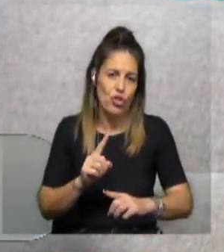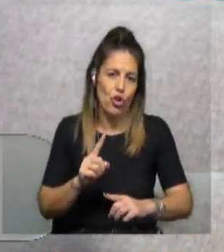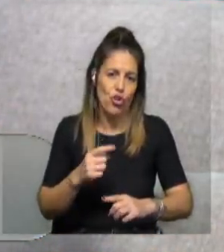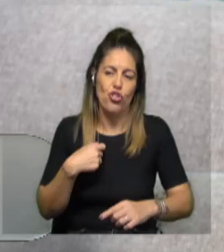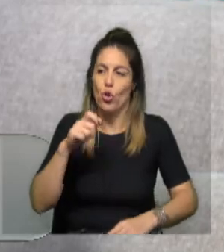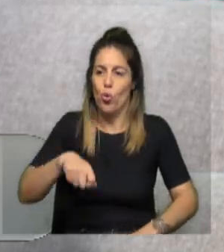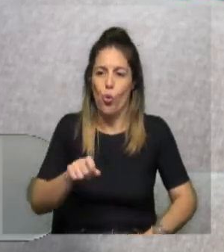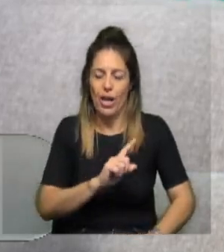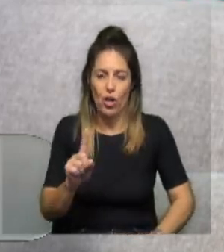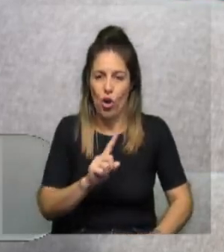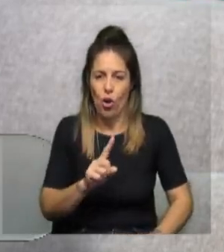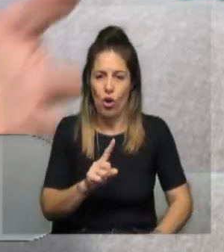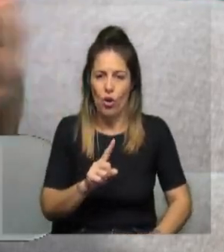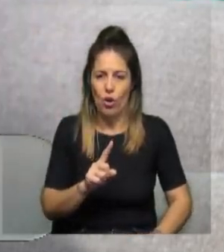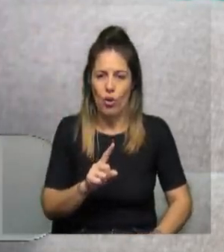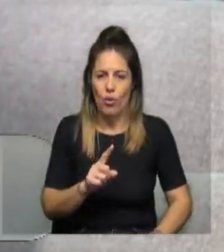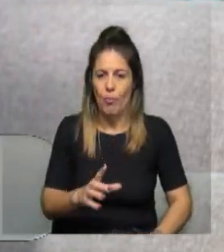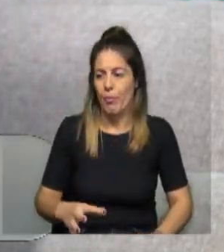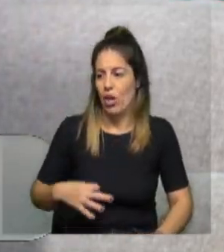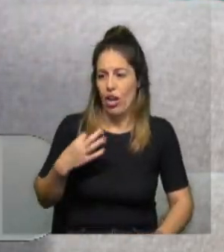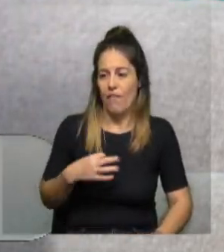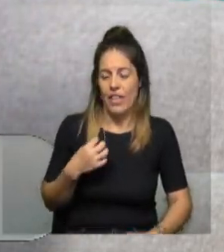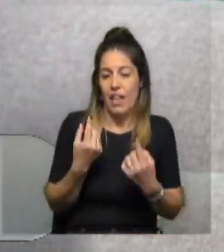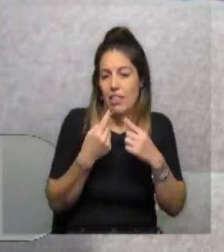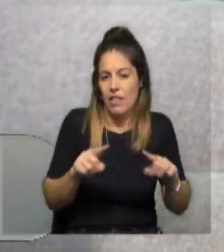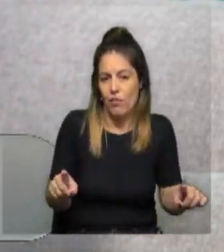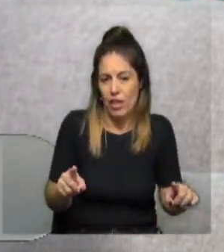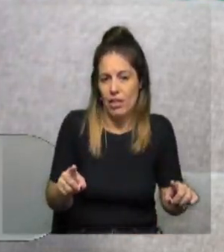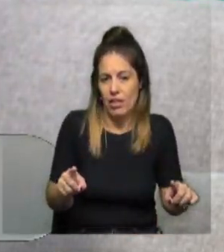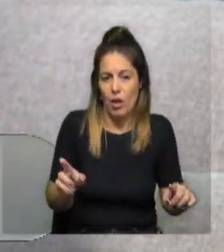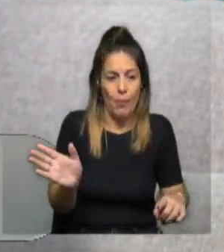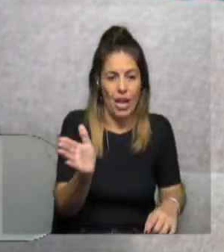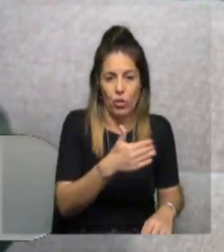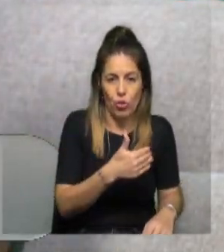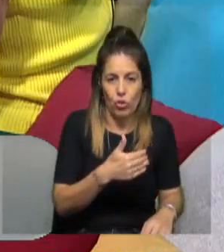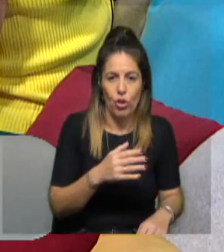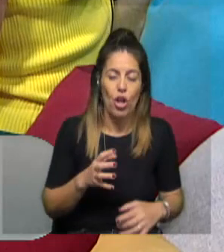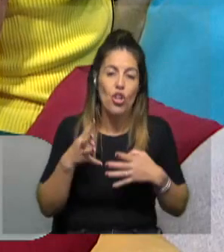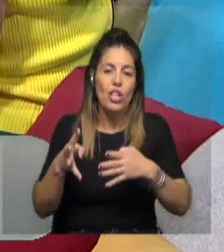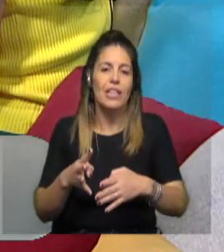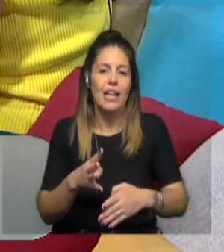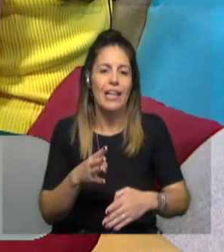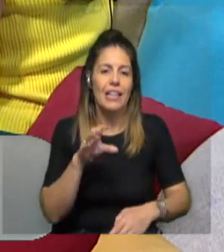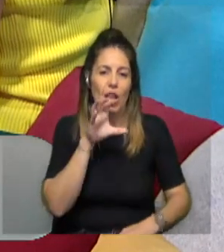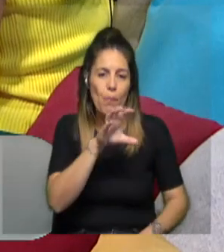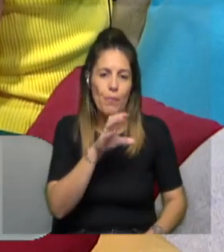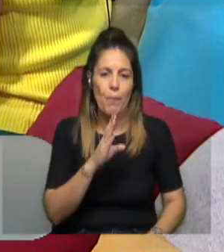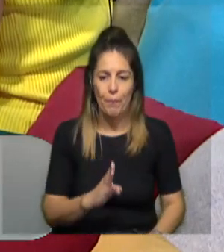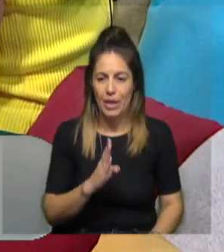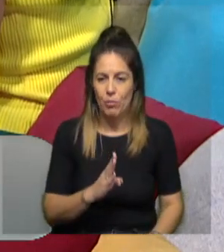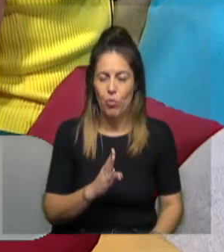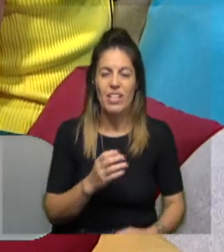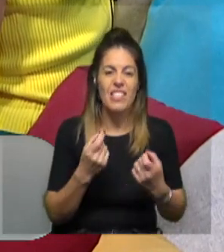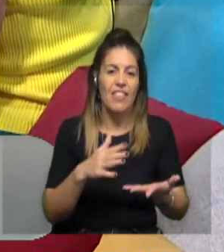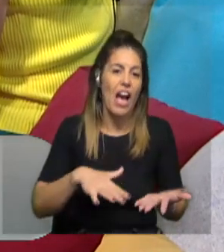sol no sale para todos igual, al igual que en las personas, en los perros. Los ataques de pitbull se suelen dar en